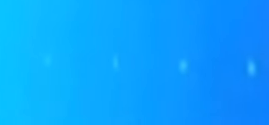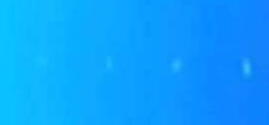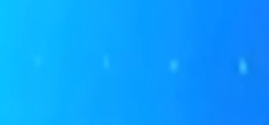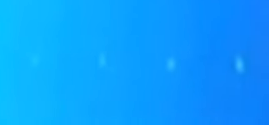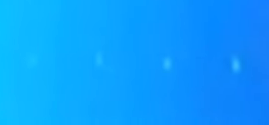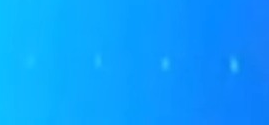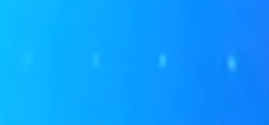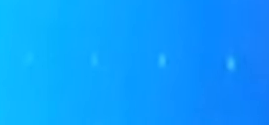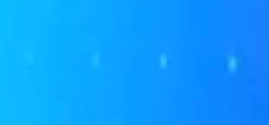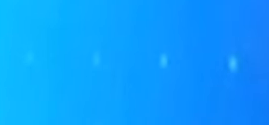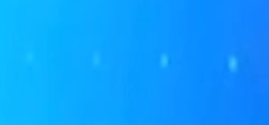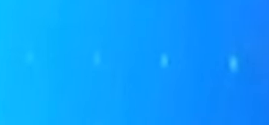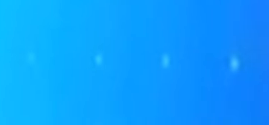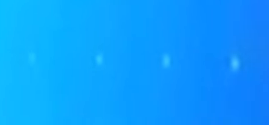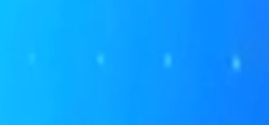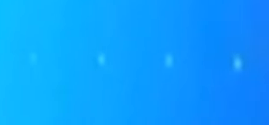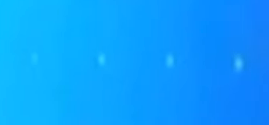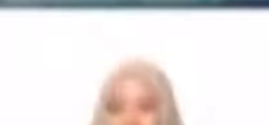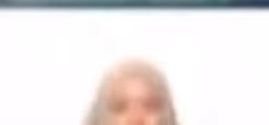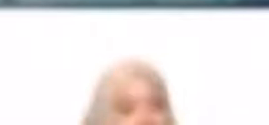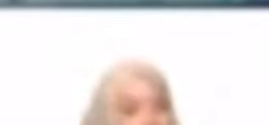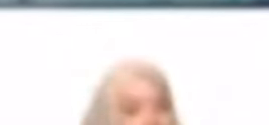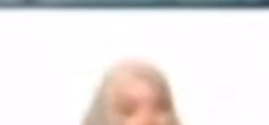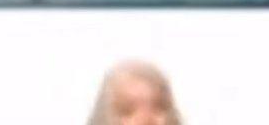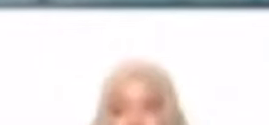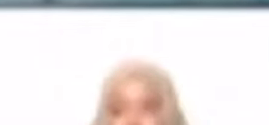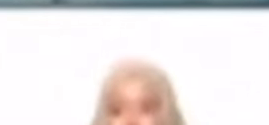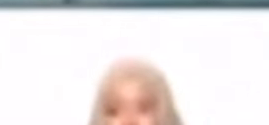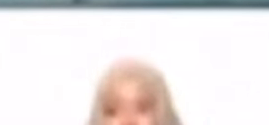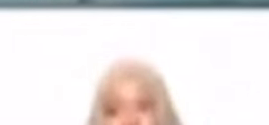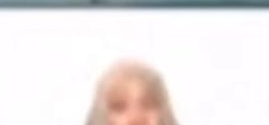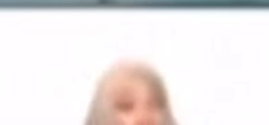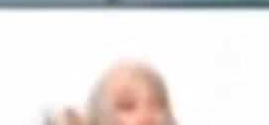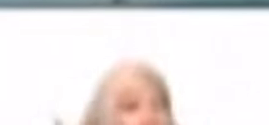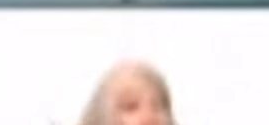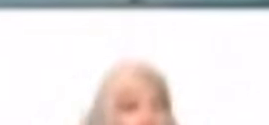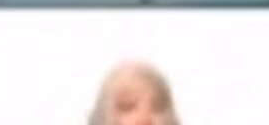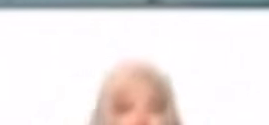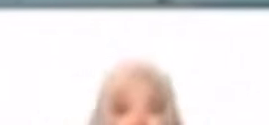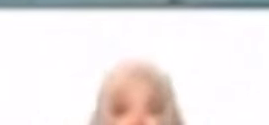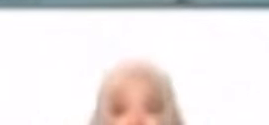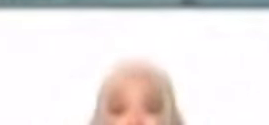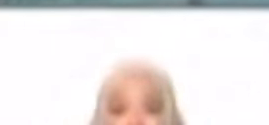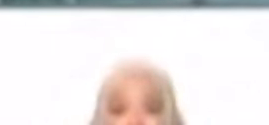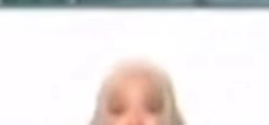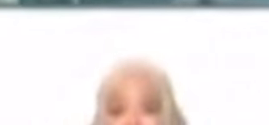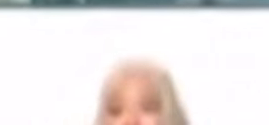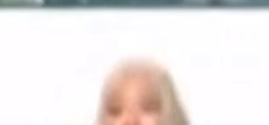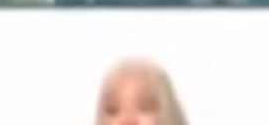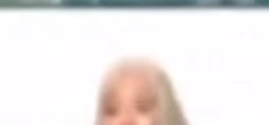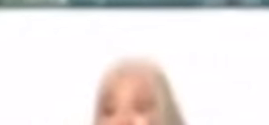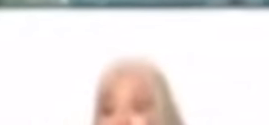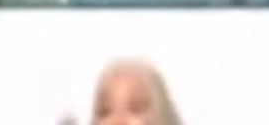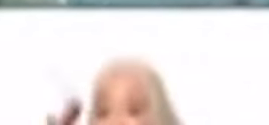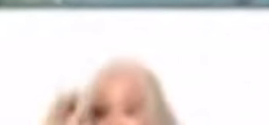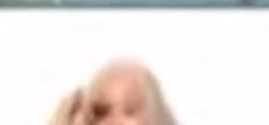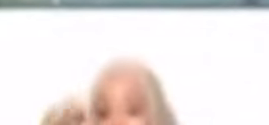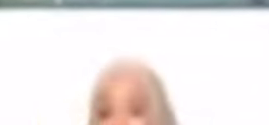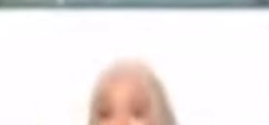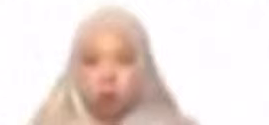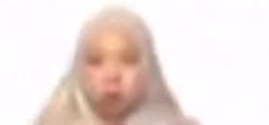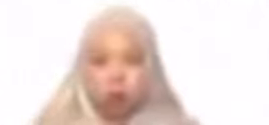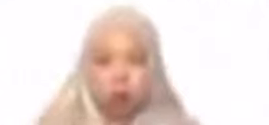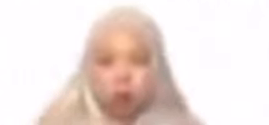la liberal María Corina Machado para que la sustituyera en los comicios, por la inhabilitación impuesta por la Contraloría de línea